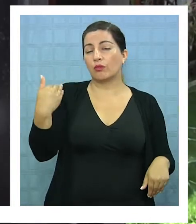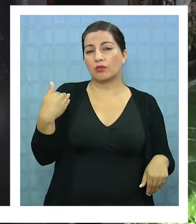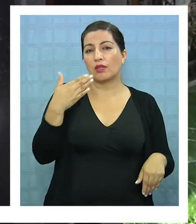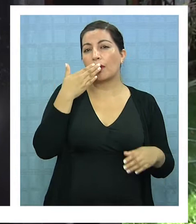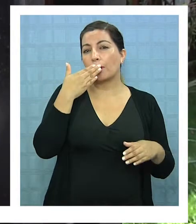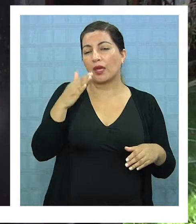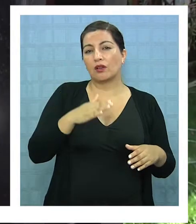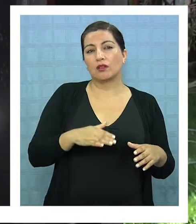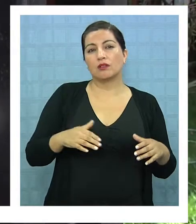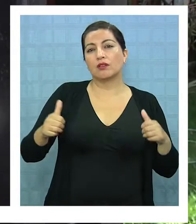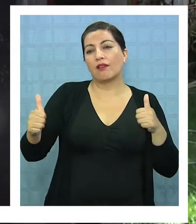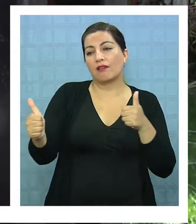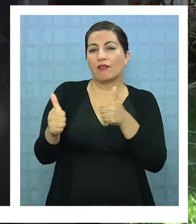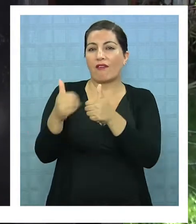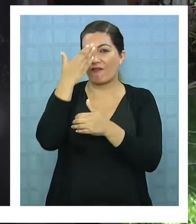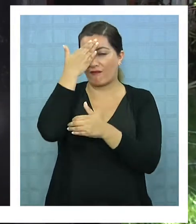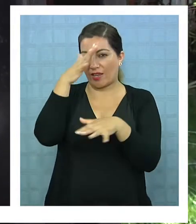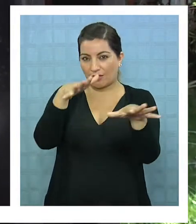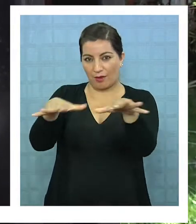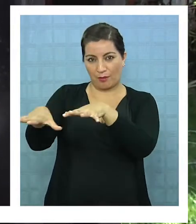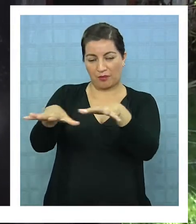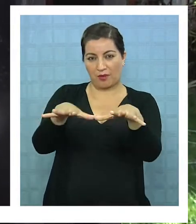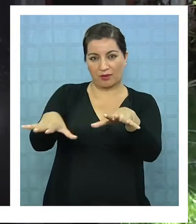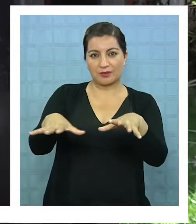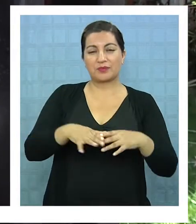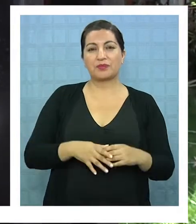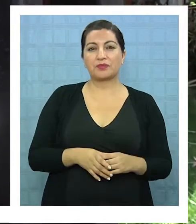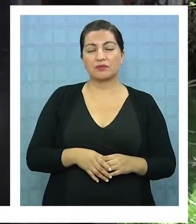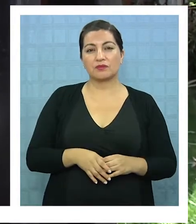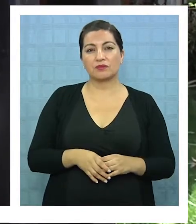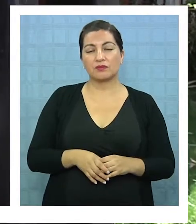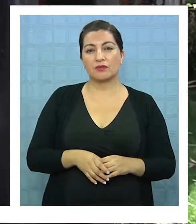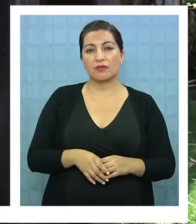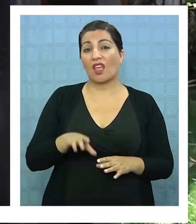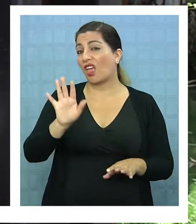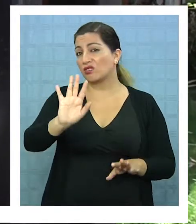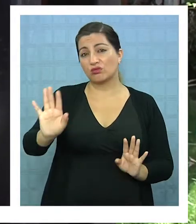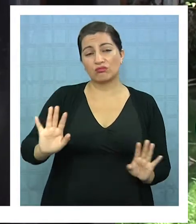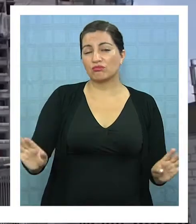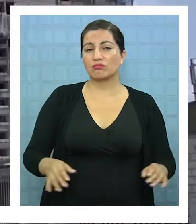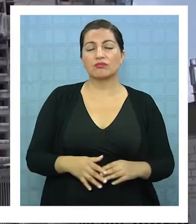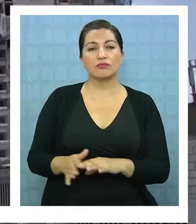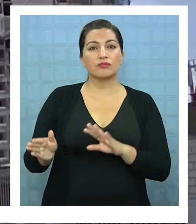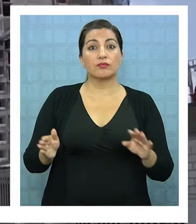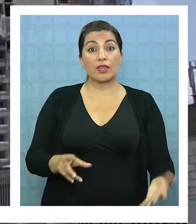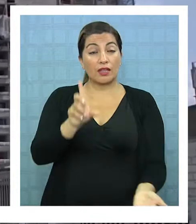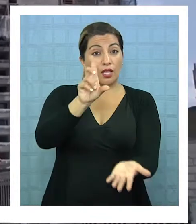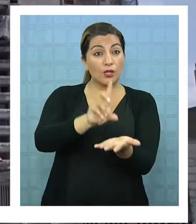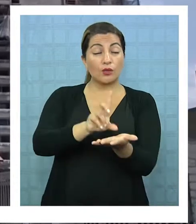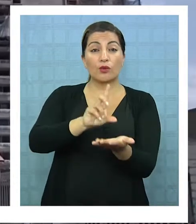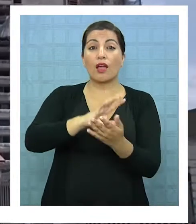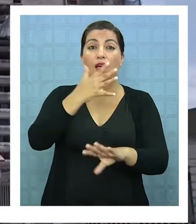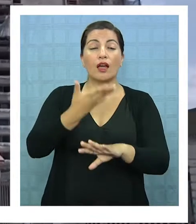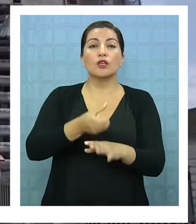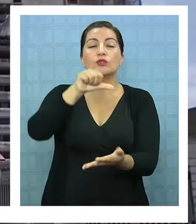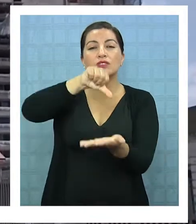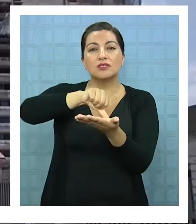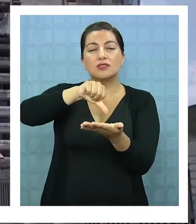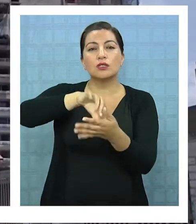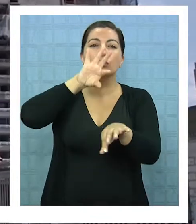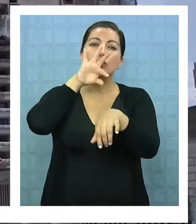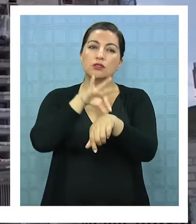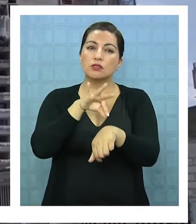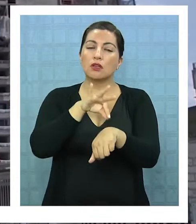mejor estando frente a la playa. Así que, no, eso más que nada, más que todo. En un sector hay un centro de salud,